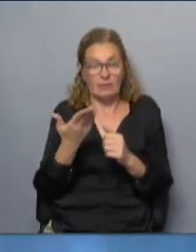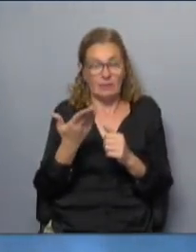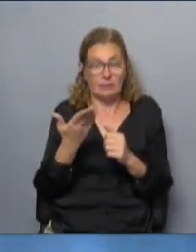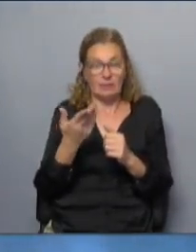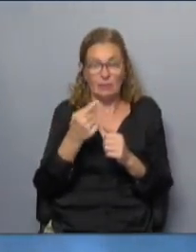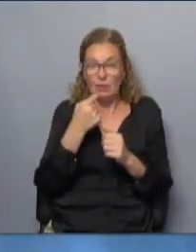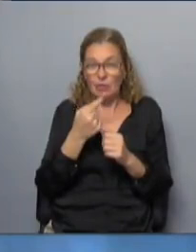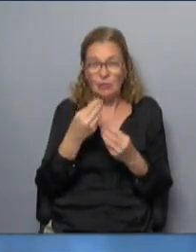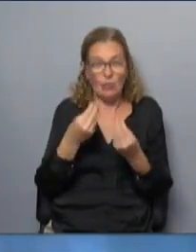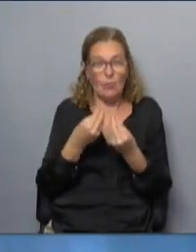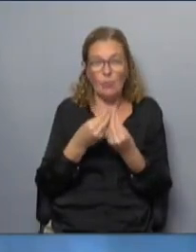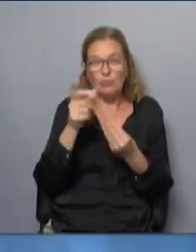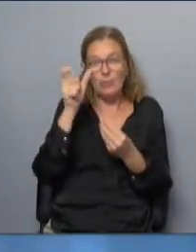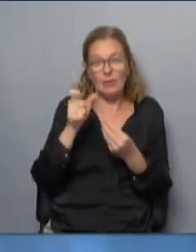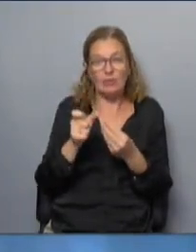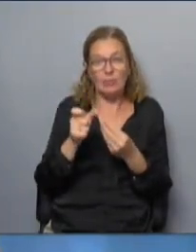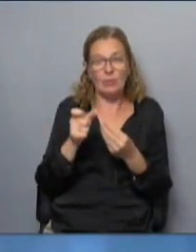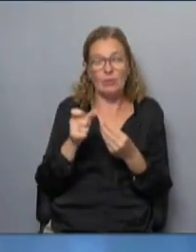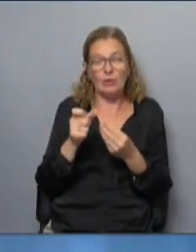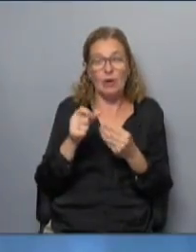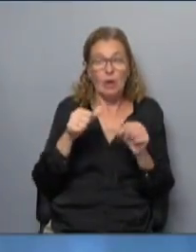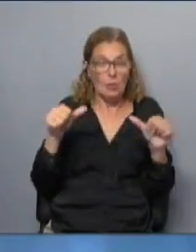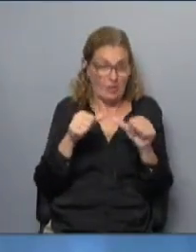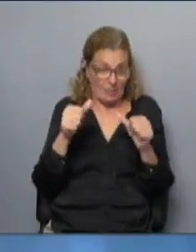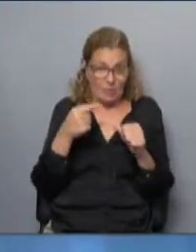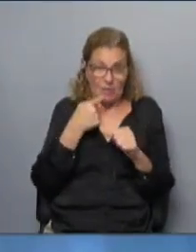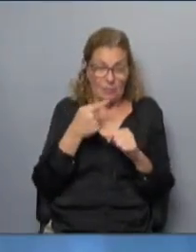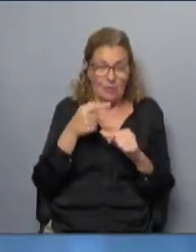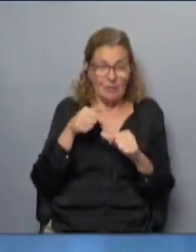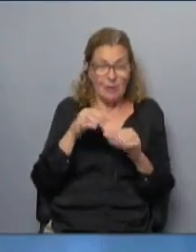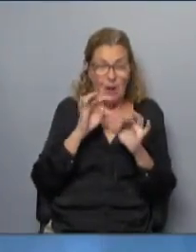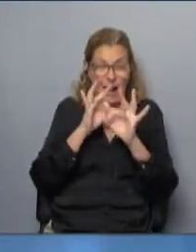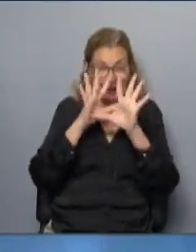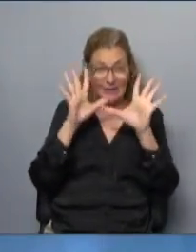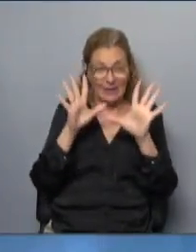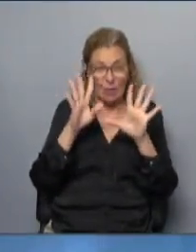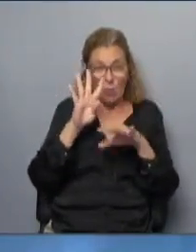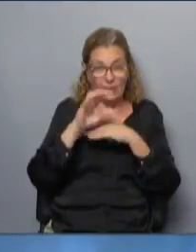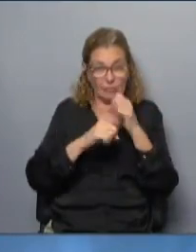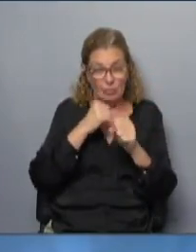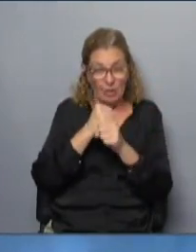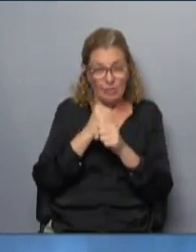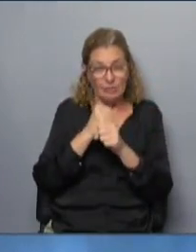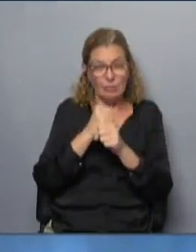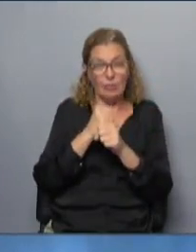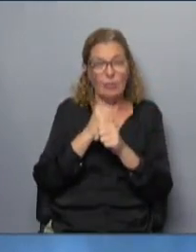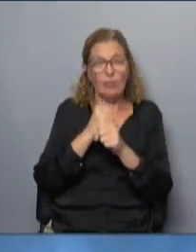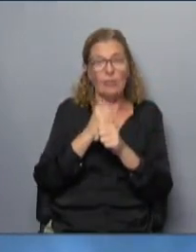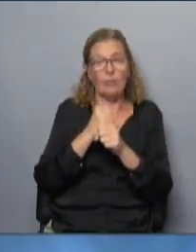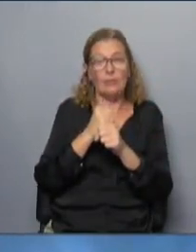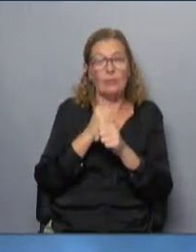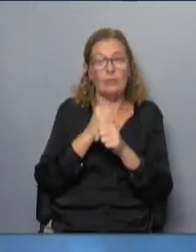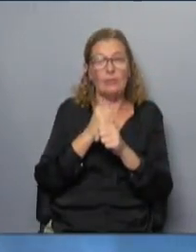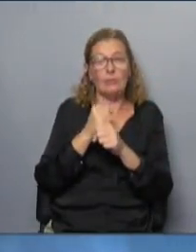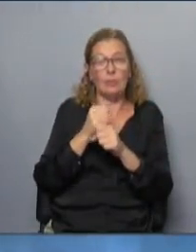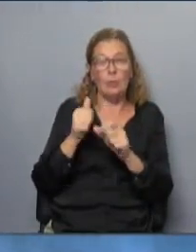esto lo ha dicho mucha gente nosotros usamos hacerlo digamos quiero crear una cosa yo estuve cuatro años versiones truco en mi gol del primero para no